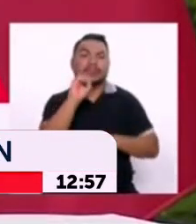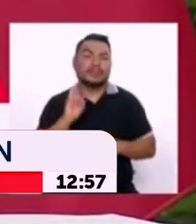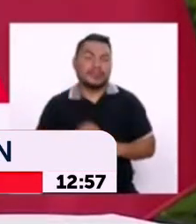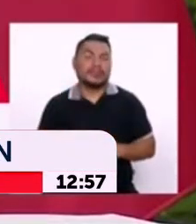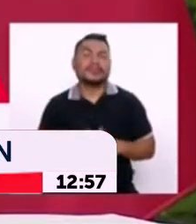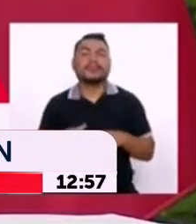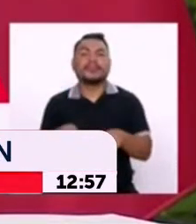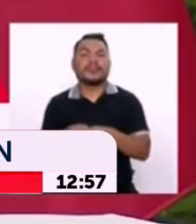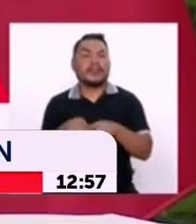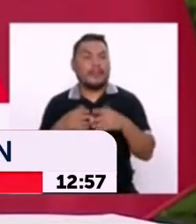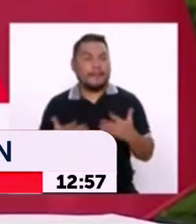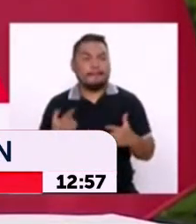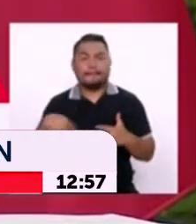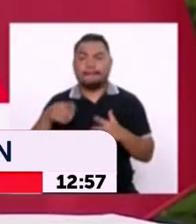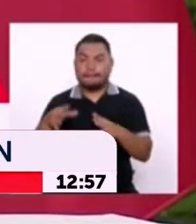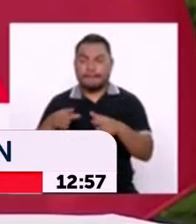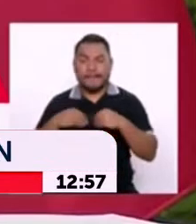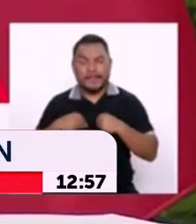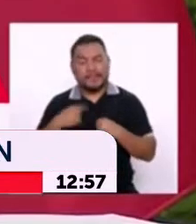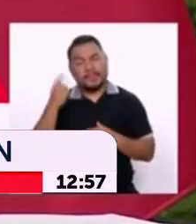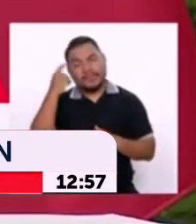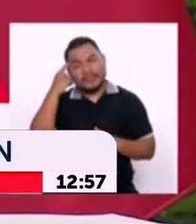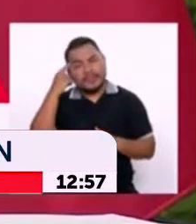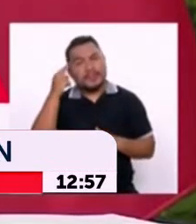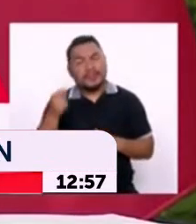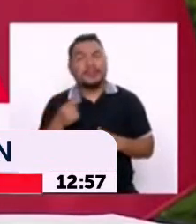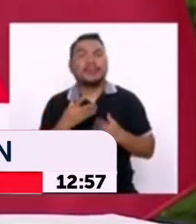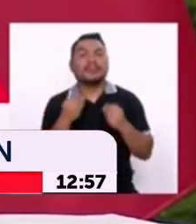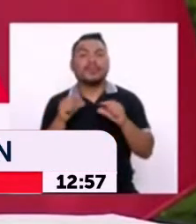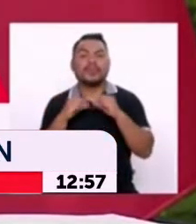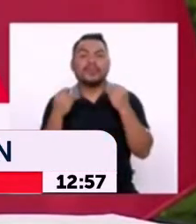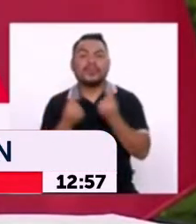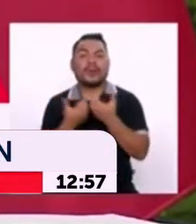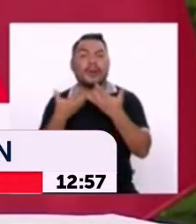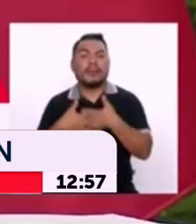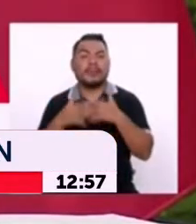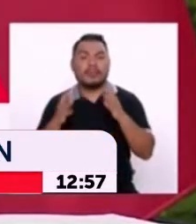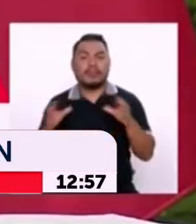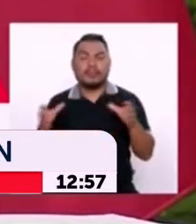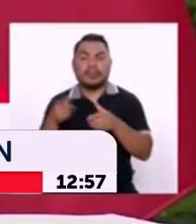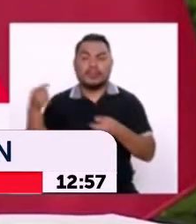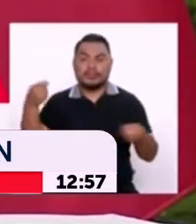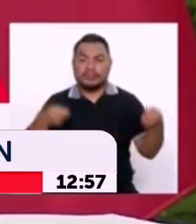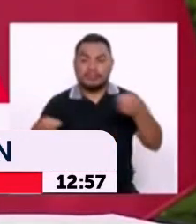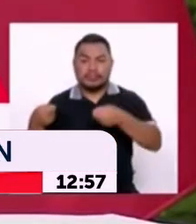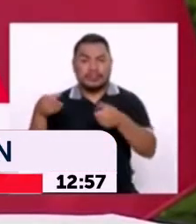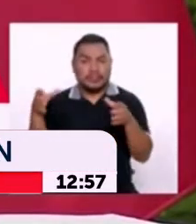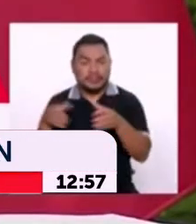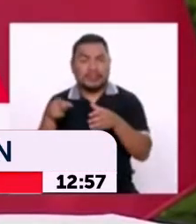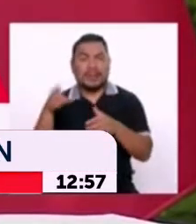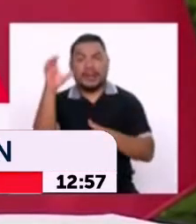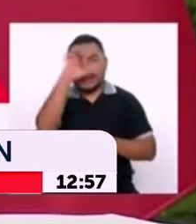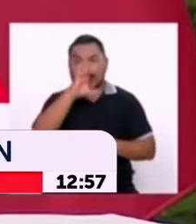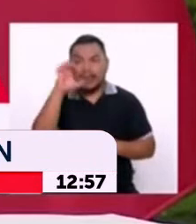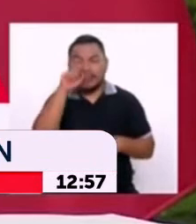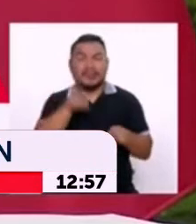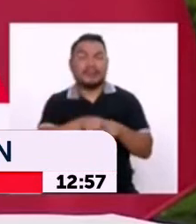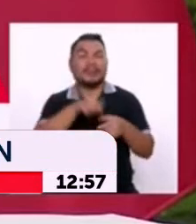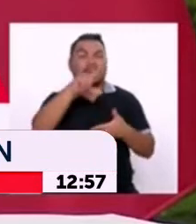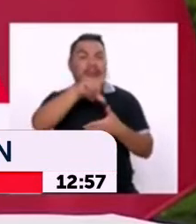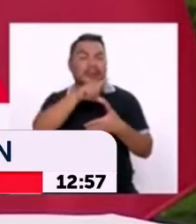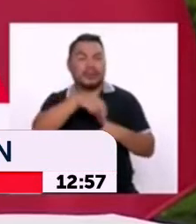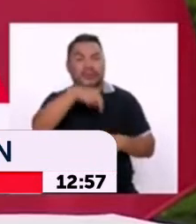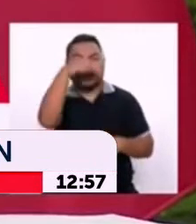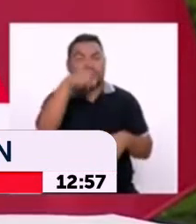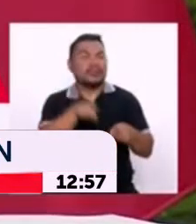y sobre todo hemos recibido la intención de varios grupos empresariales e inversionistas de Europa, de América del